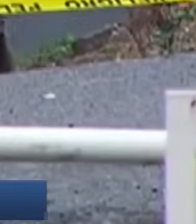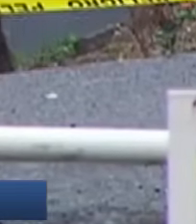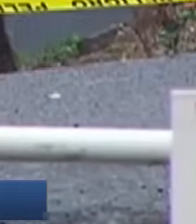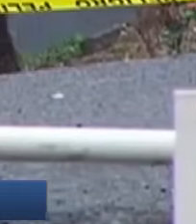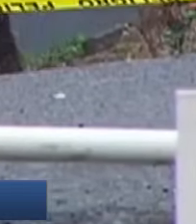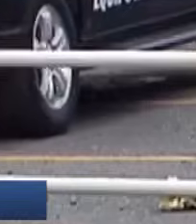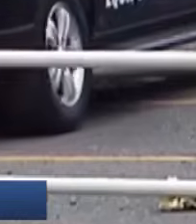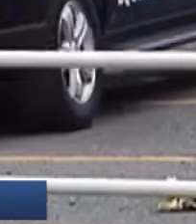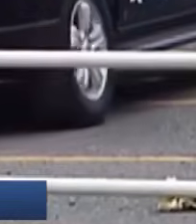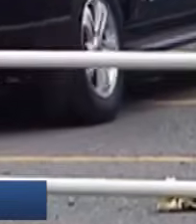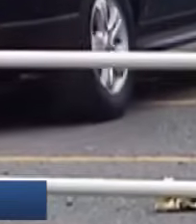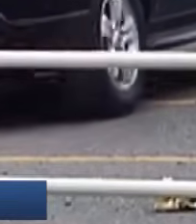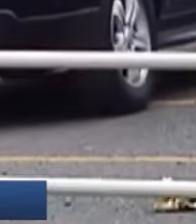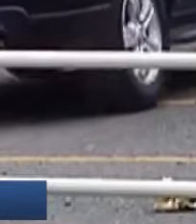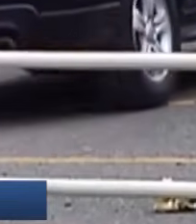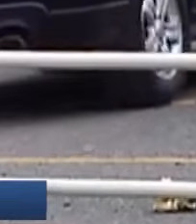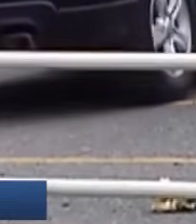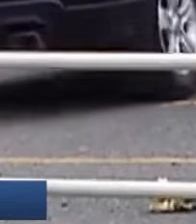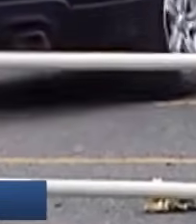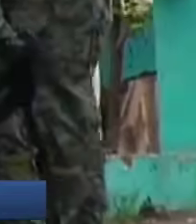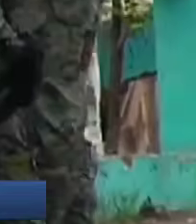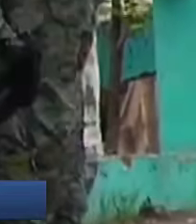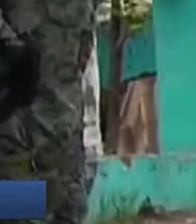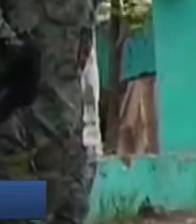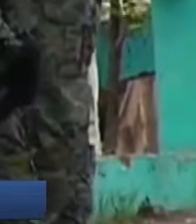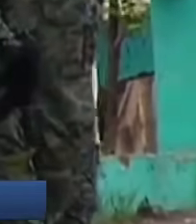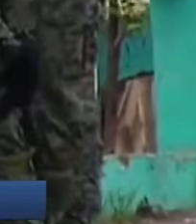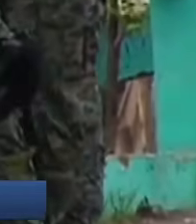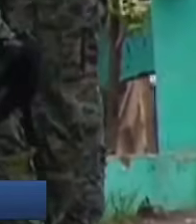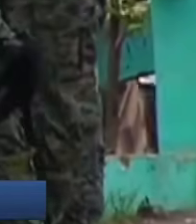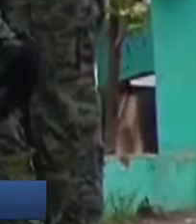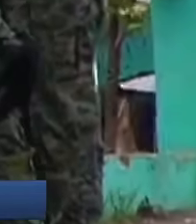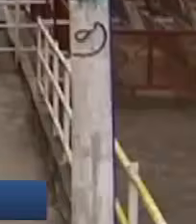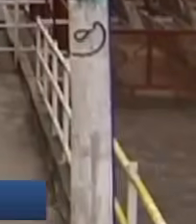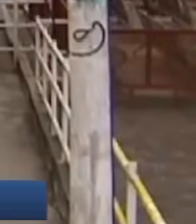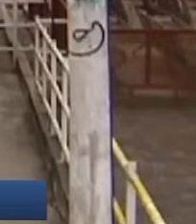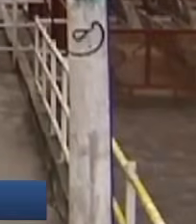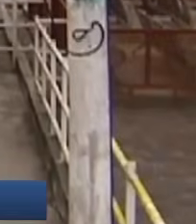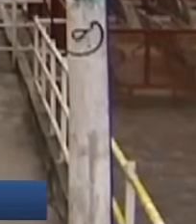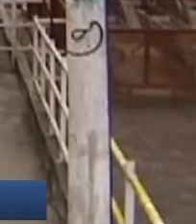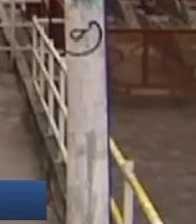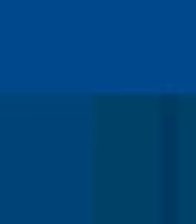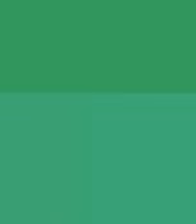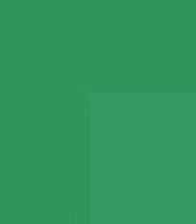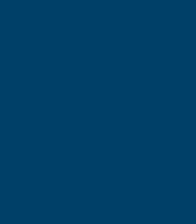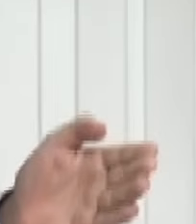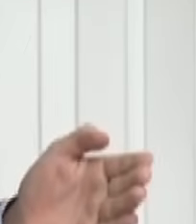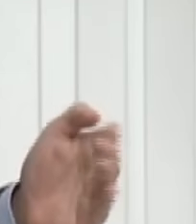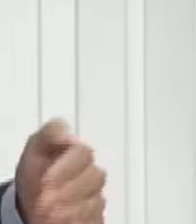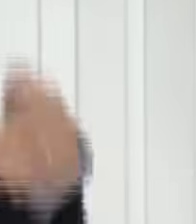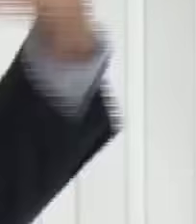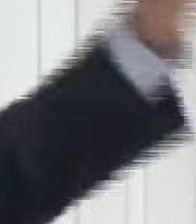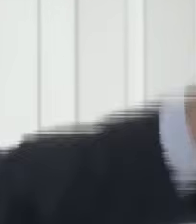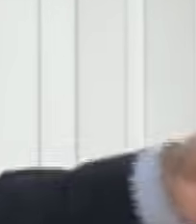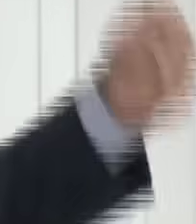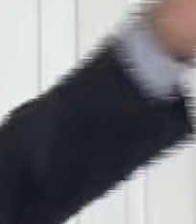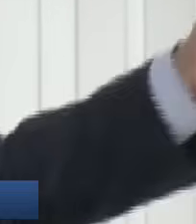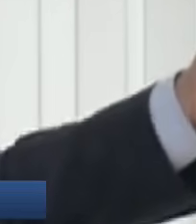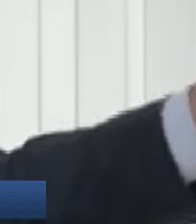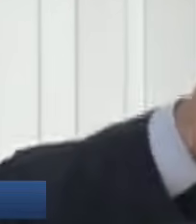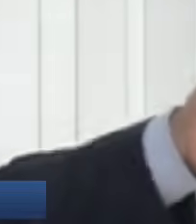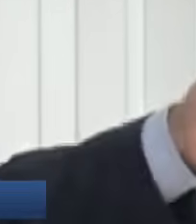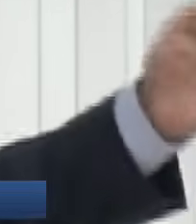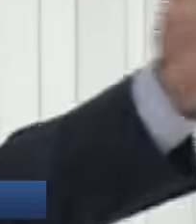Atentados contra entidades públicas en Durán causan alarma. La policía investiga estos hechos. Ministro de